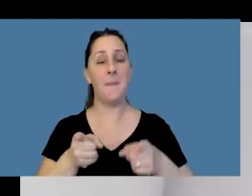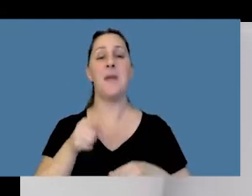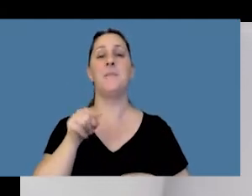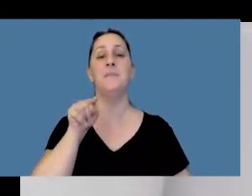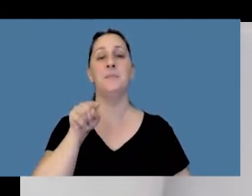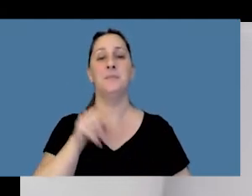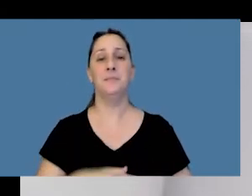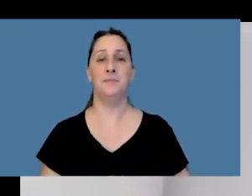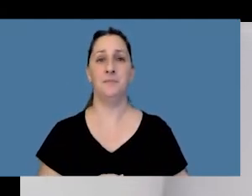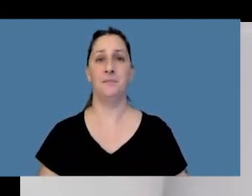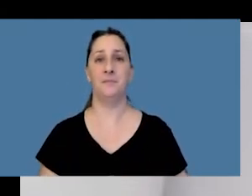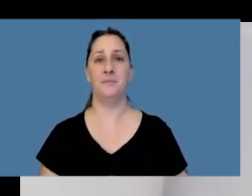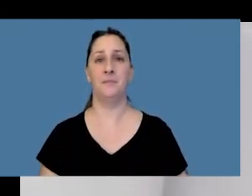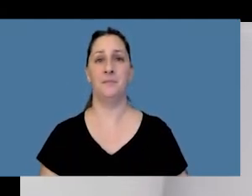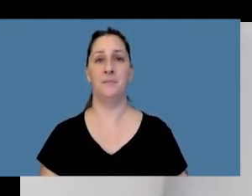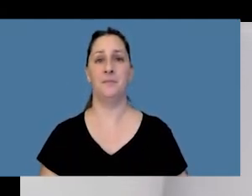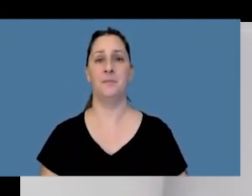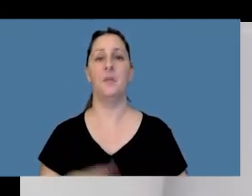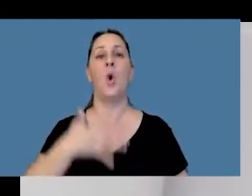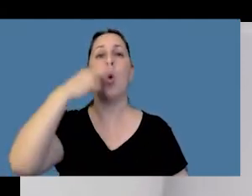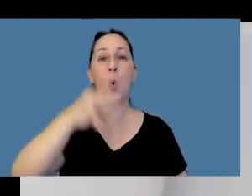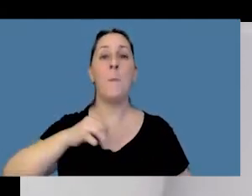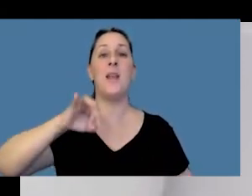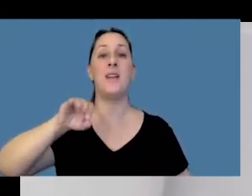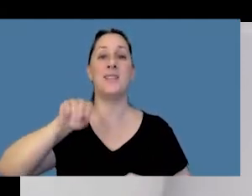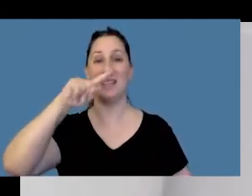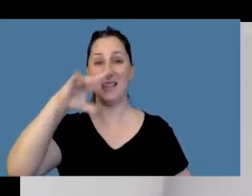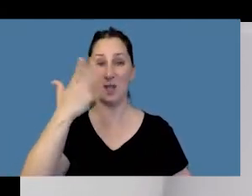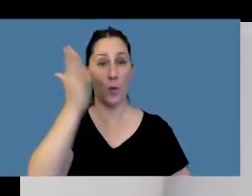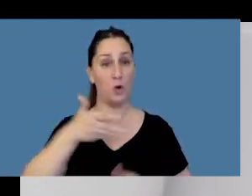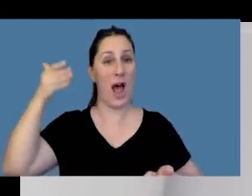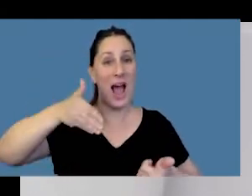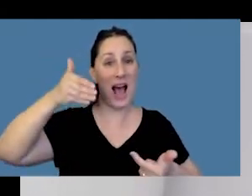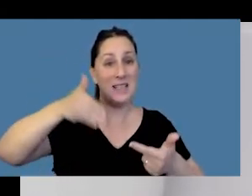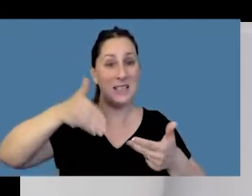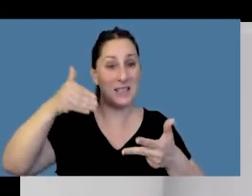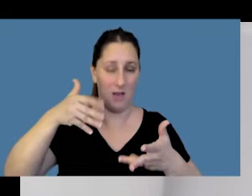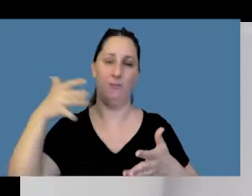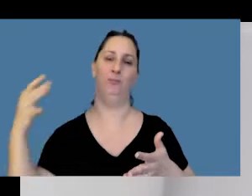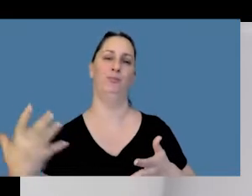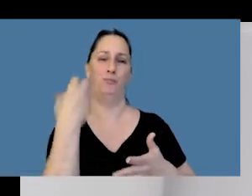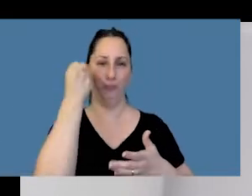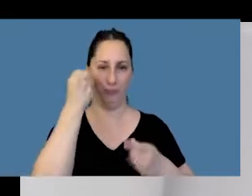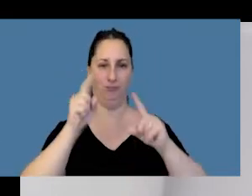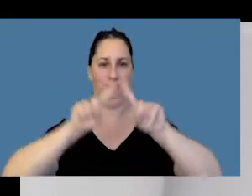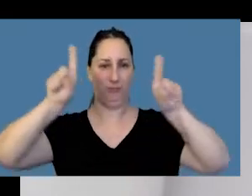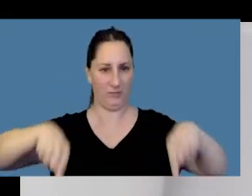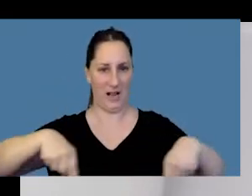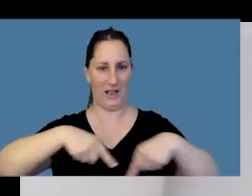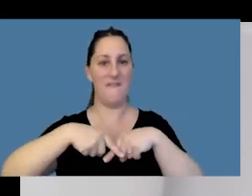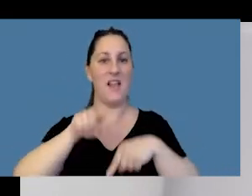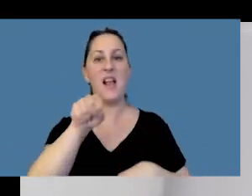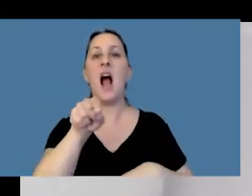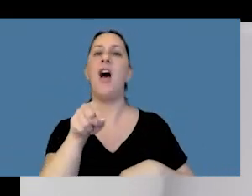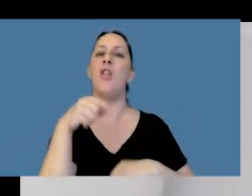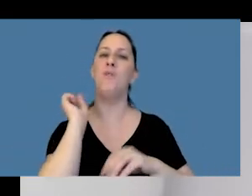que, bueno, que con el cumplimiento del 75% de las asistencias obtendrán al finalizar un certificado que